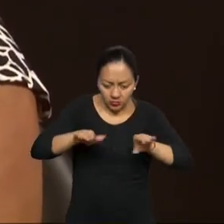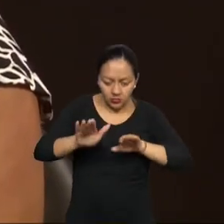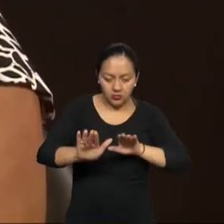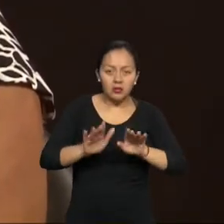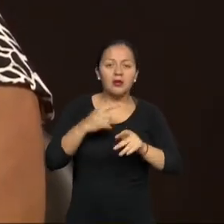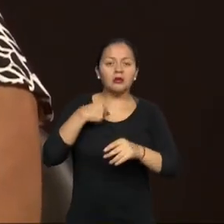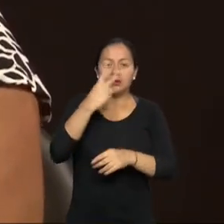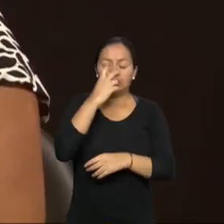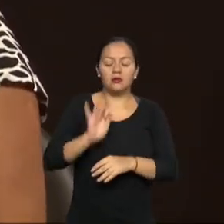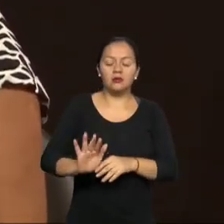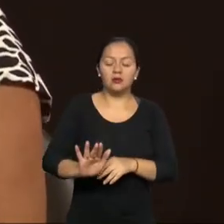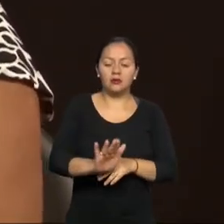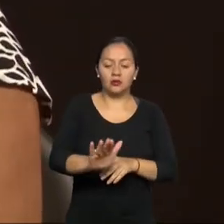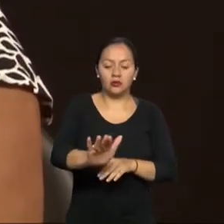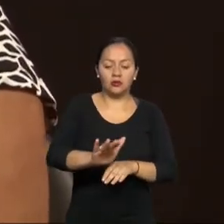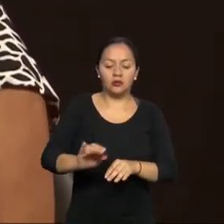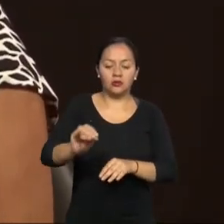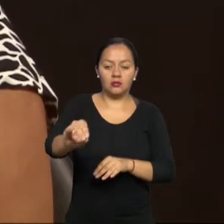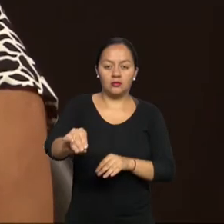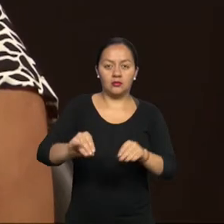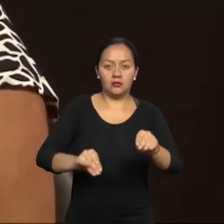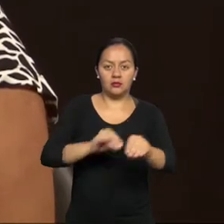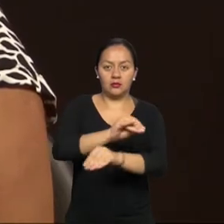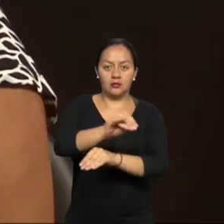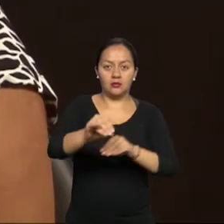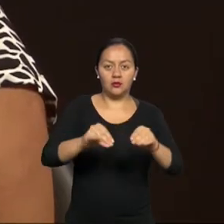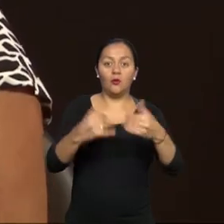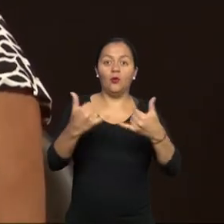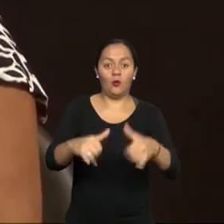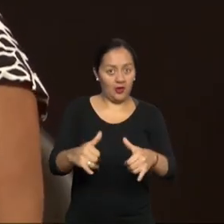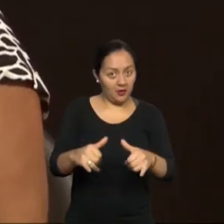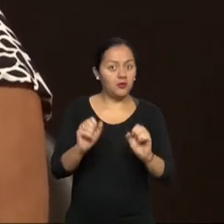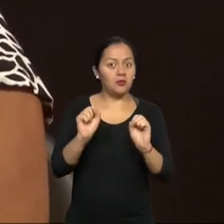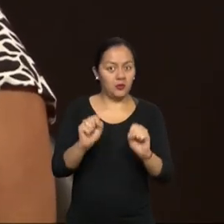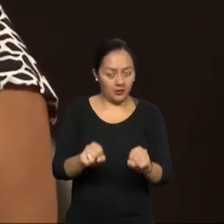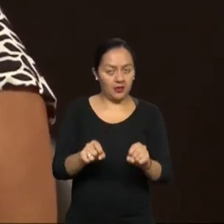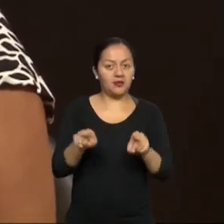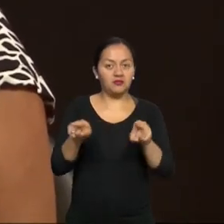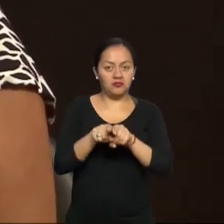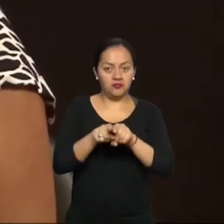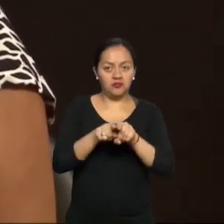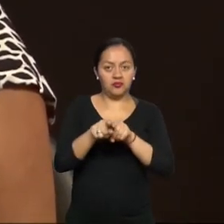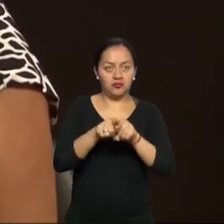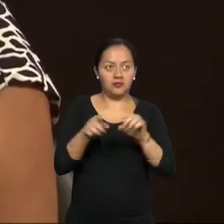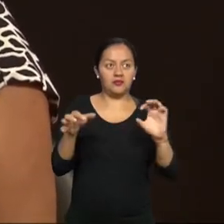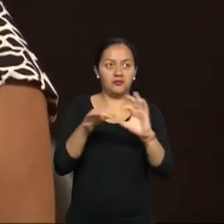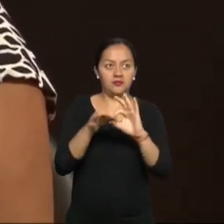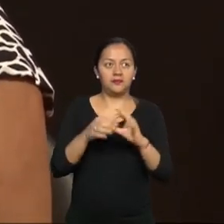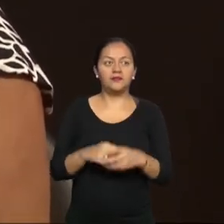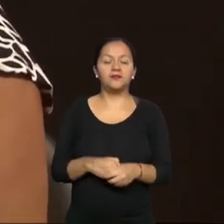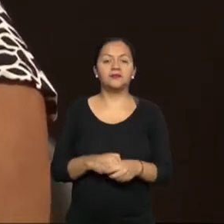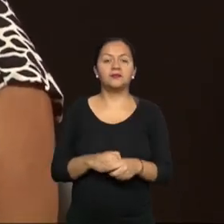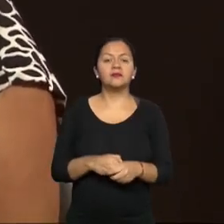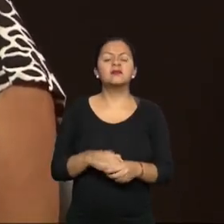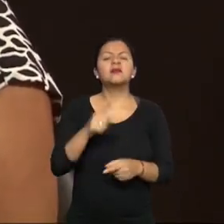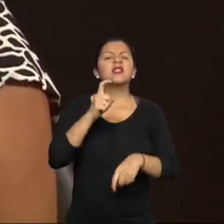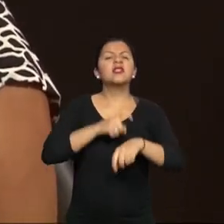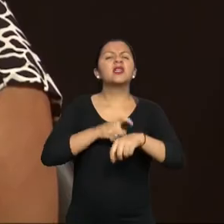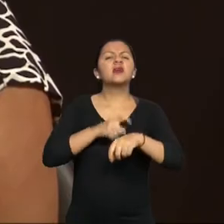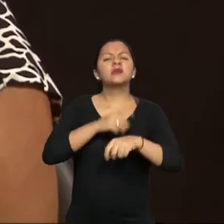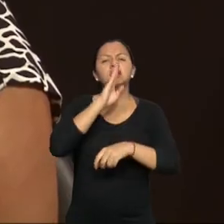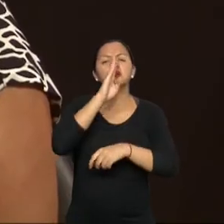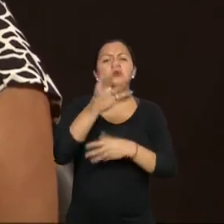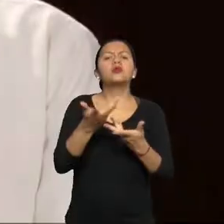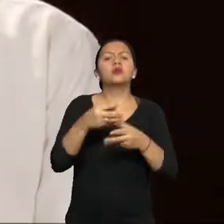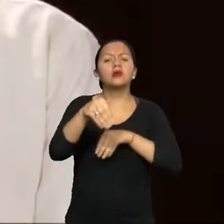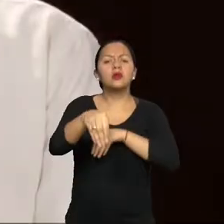relieve, ¿no? Para que se pueda identificar entre negras y blancas y se pueda hacer de esa manera, efectuar en este caso el juego. Ustedes, ¿cada cuánto tiempo hacen esos